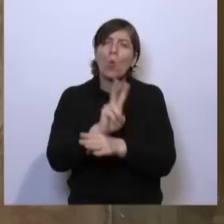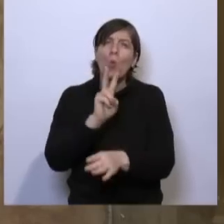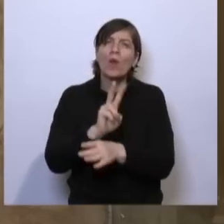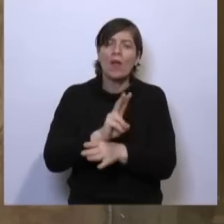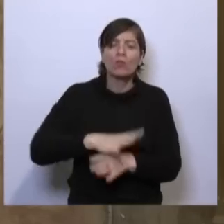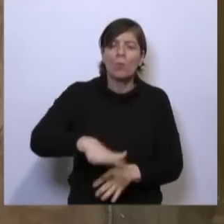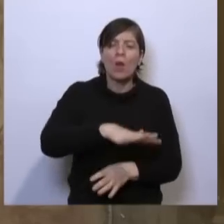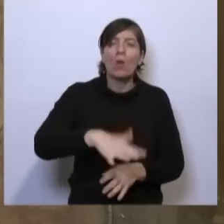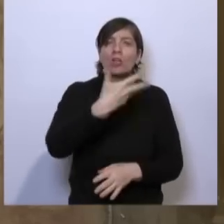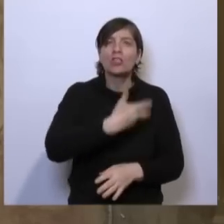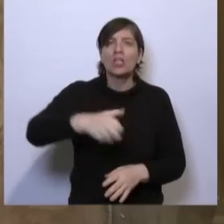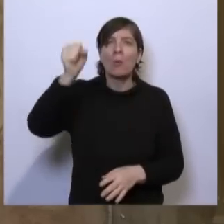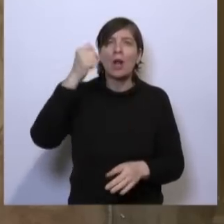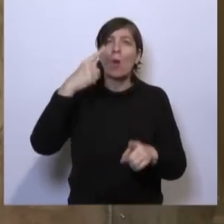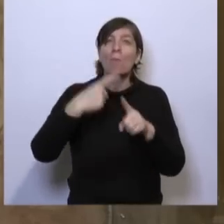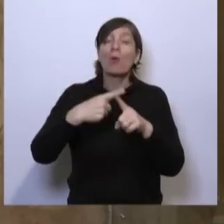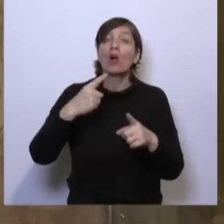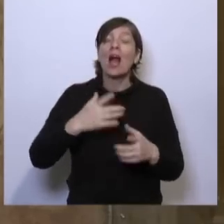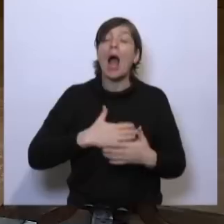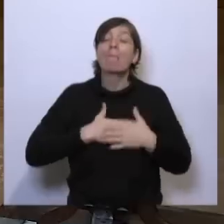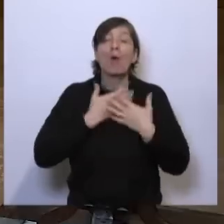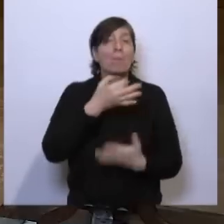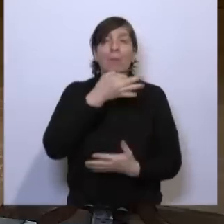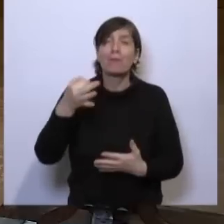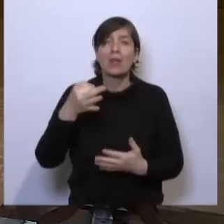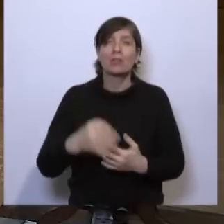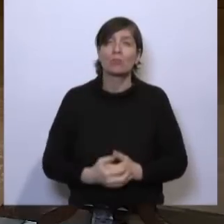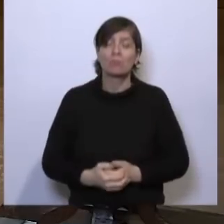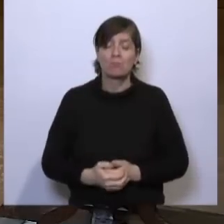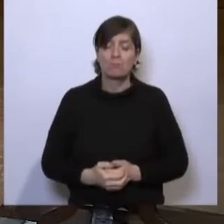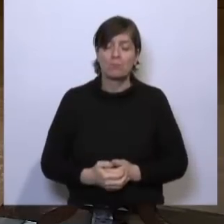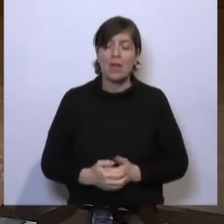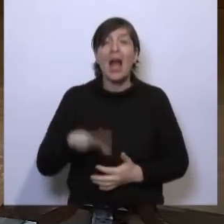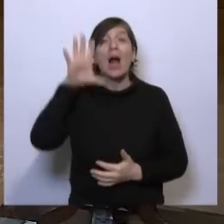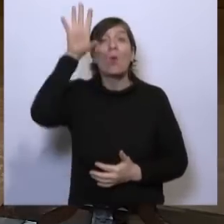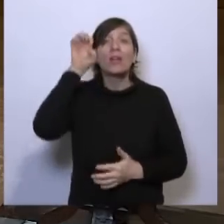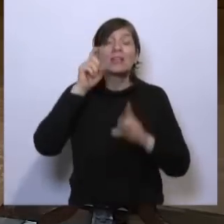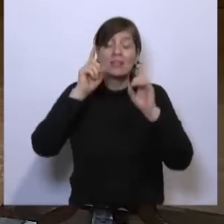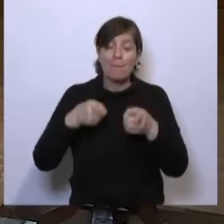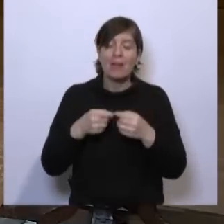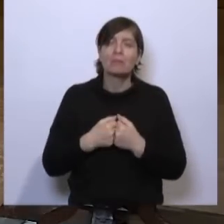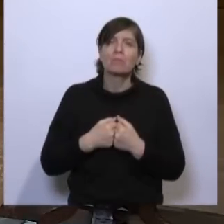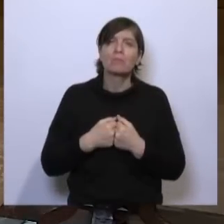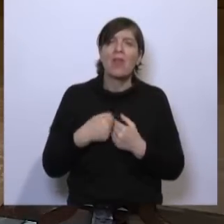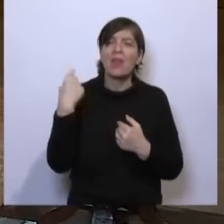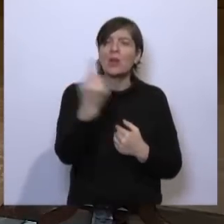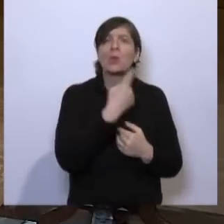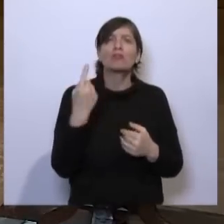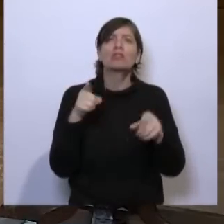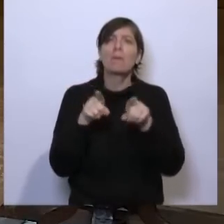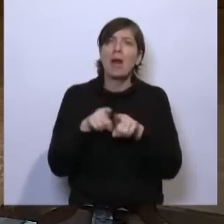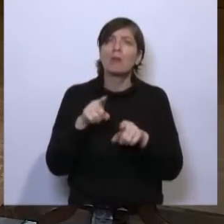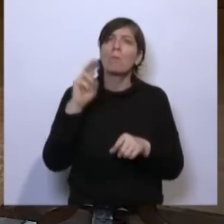pueblo, llévala a su perfección por la caridad. Acuérdate también de nuestros